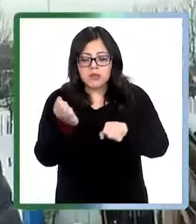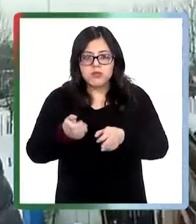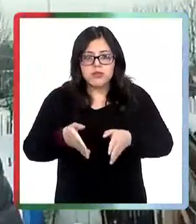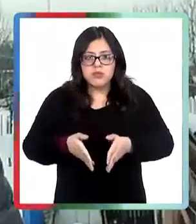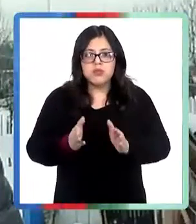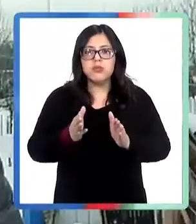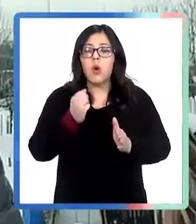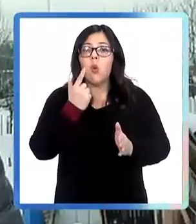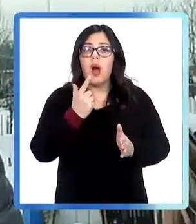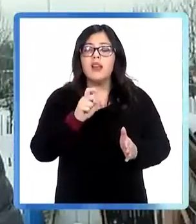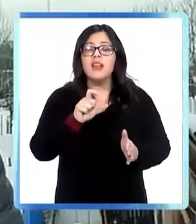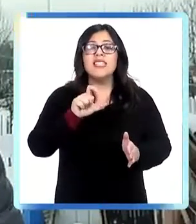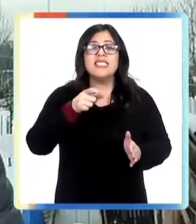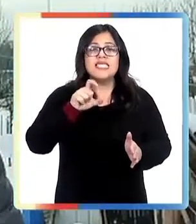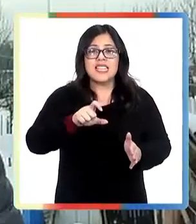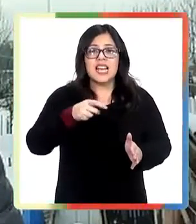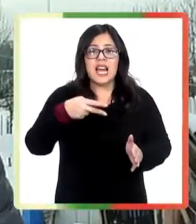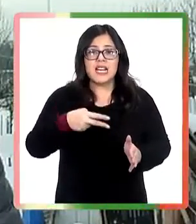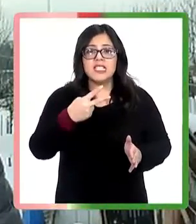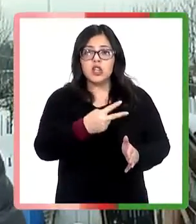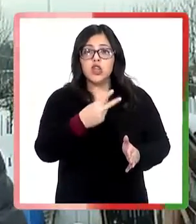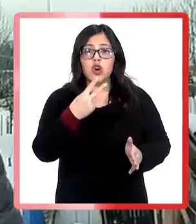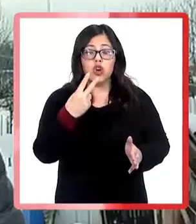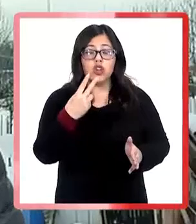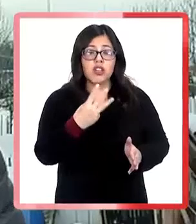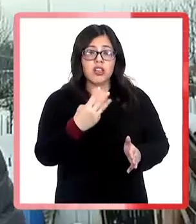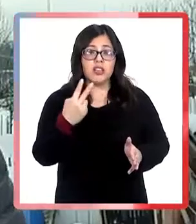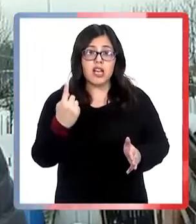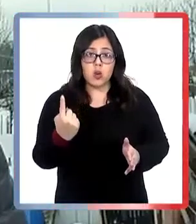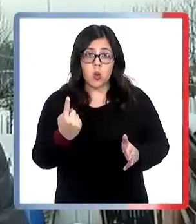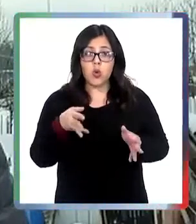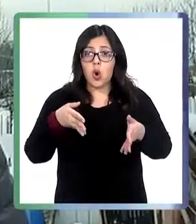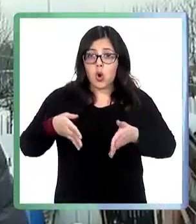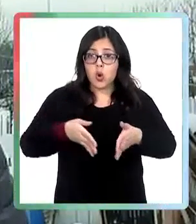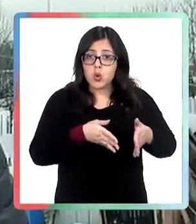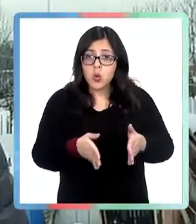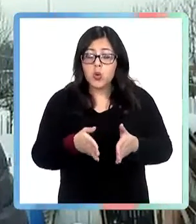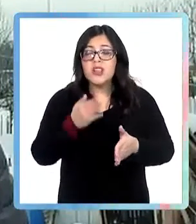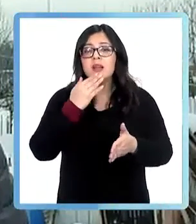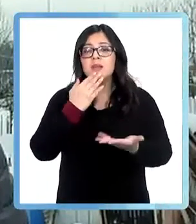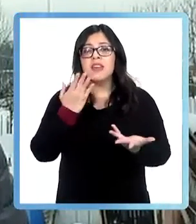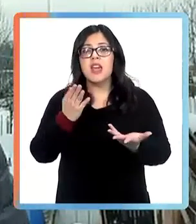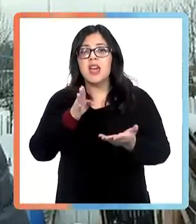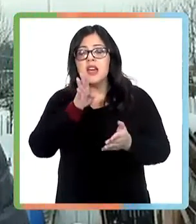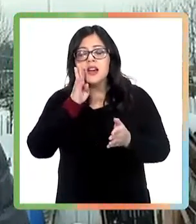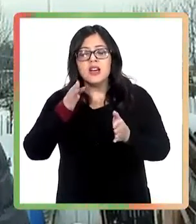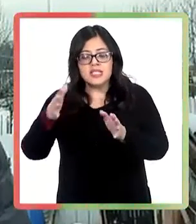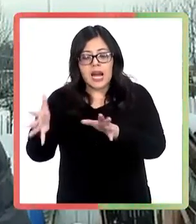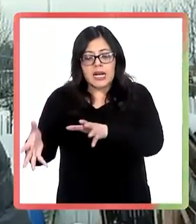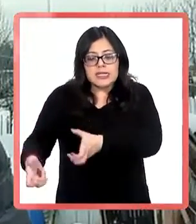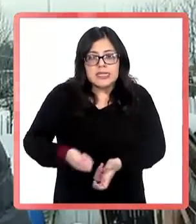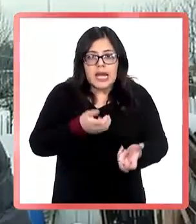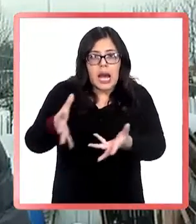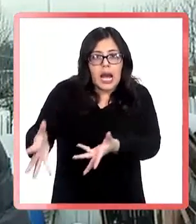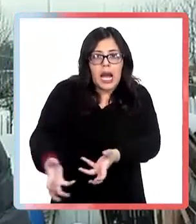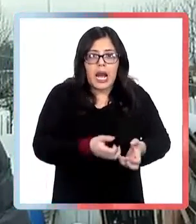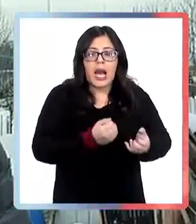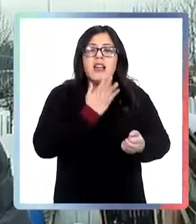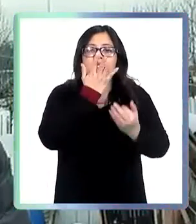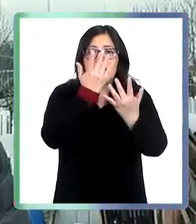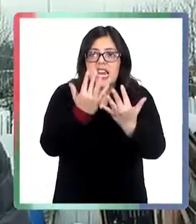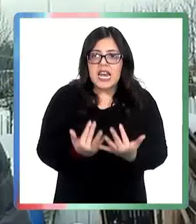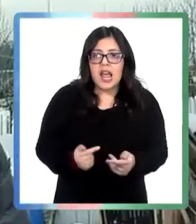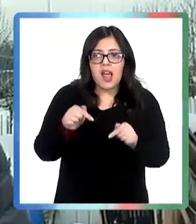poder despejar la ruta principal, que es la ruta CH231, y comenzar también con el despeje de